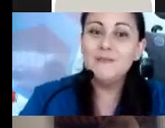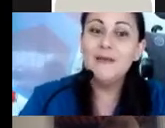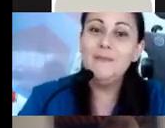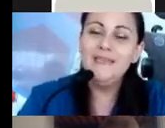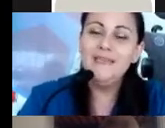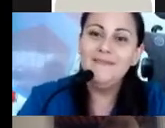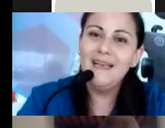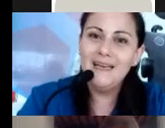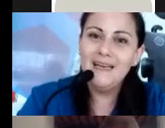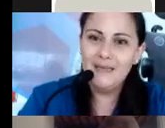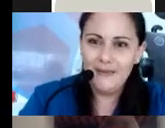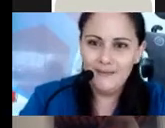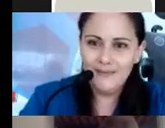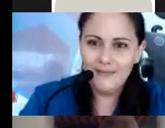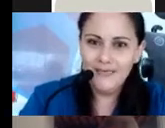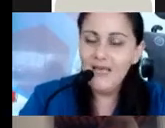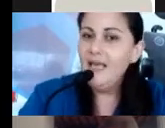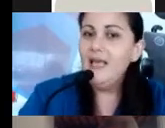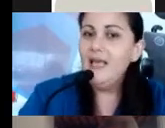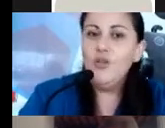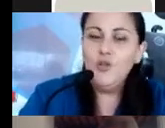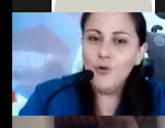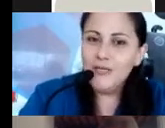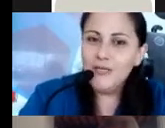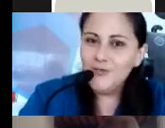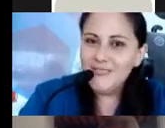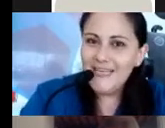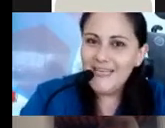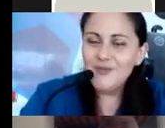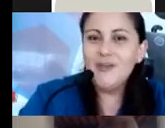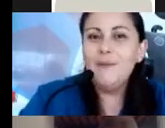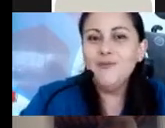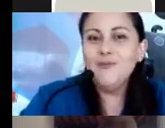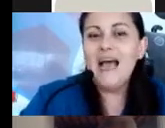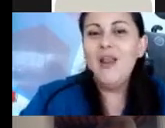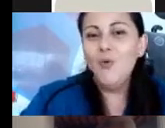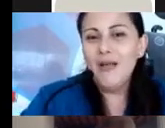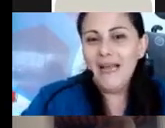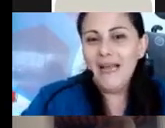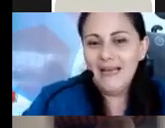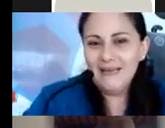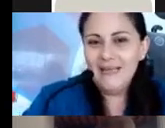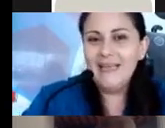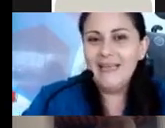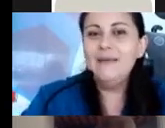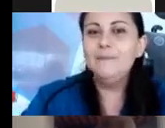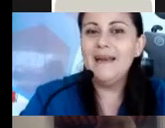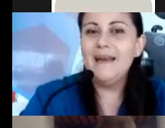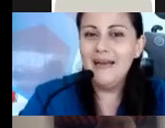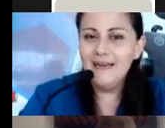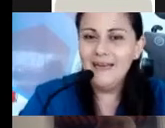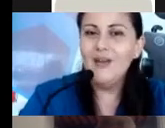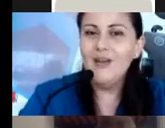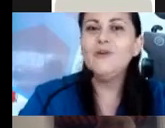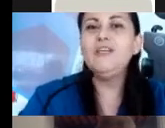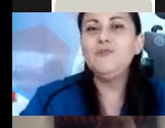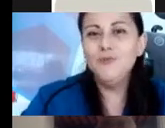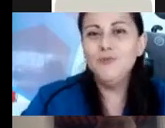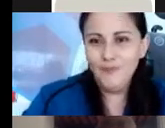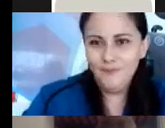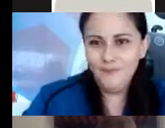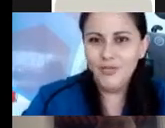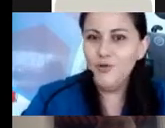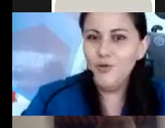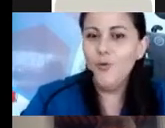vez para nivelar esa pelvis. No estoy diciendo que vamos a lograr equiparar la